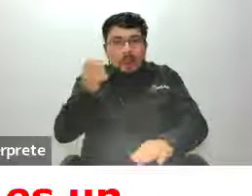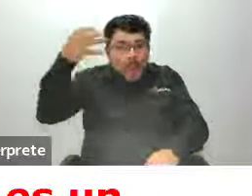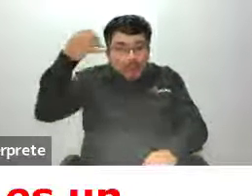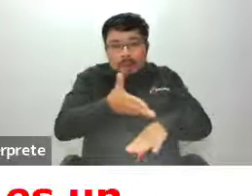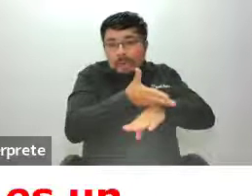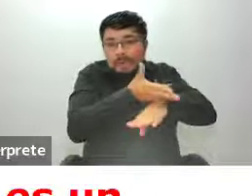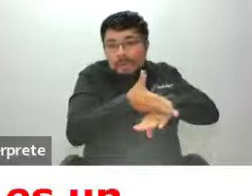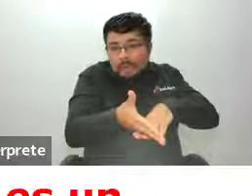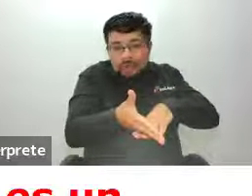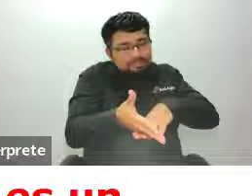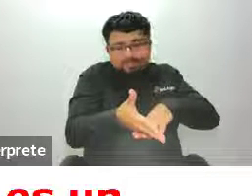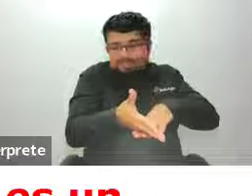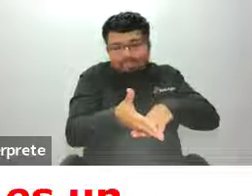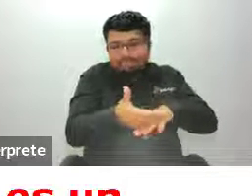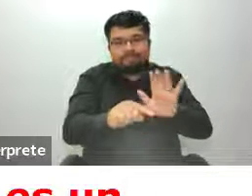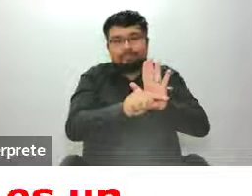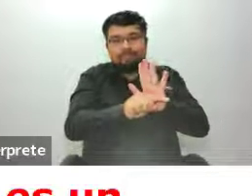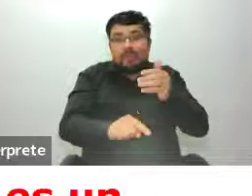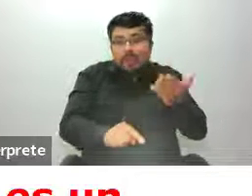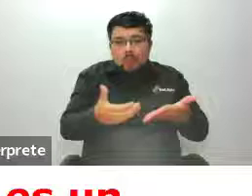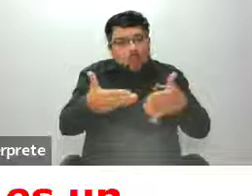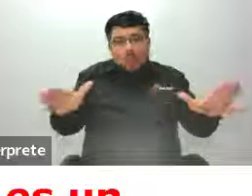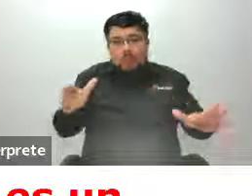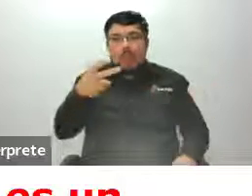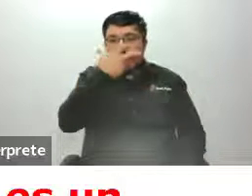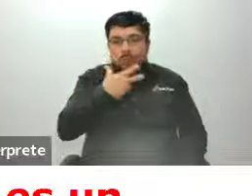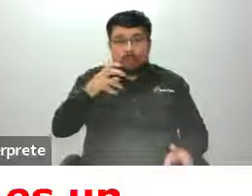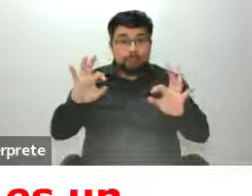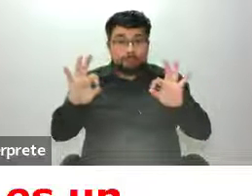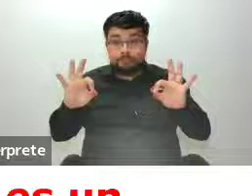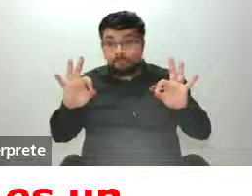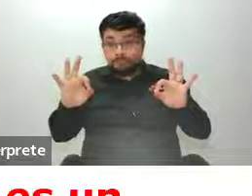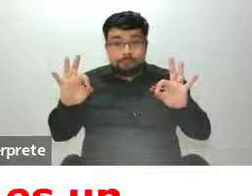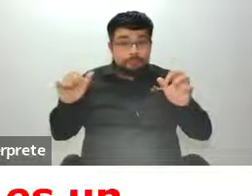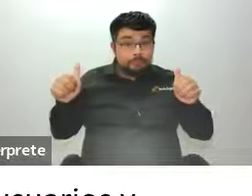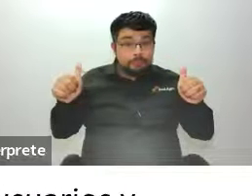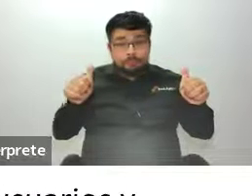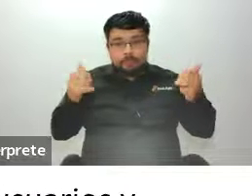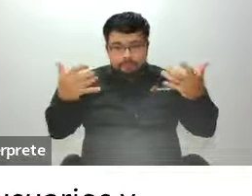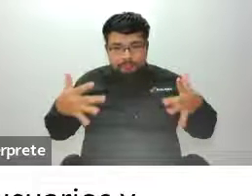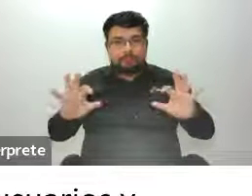Y esto en cualquier lengua. ¿Estamos bien hasta aquí? Ok.